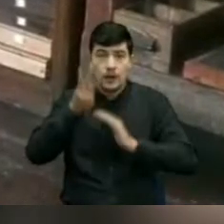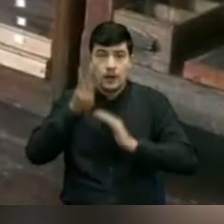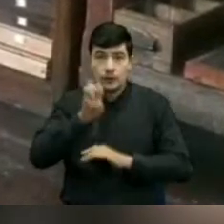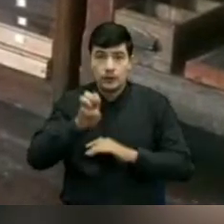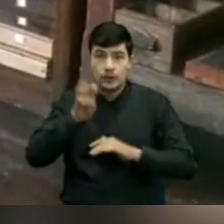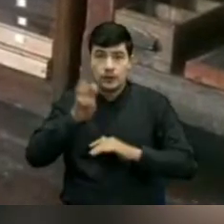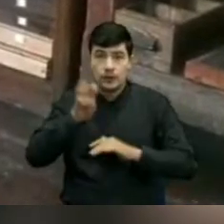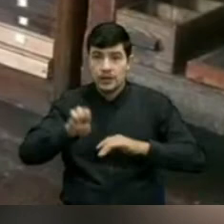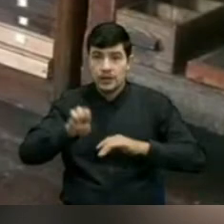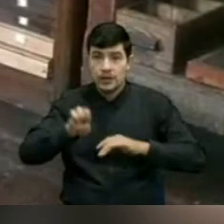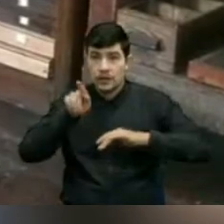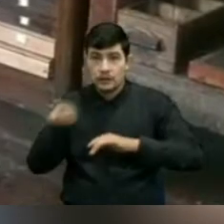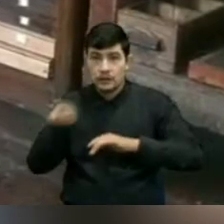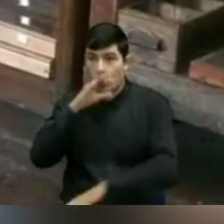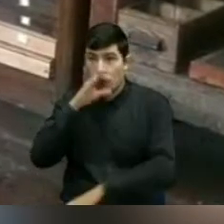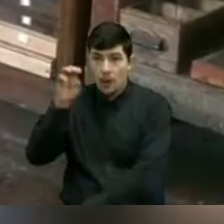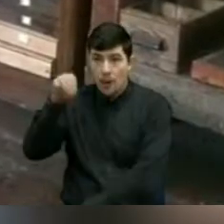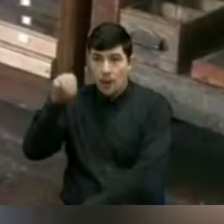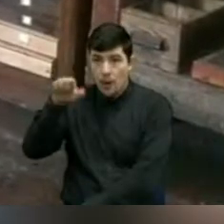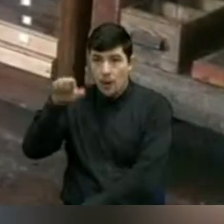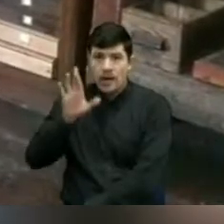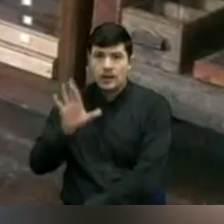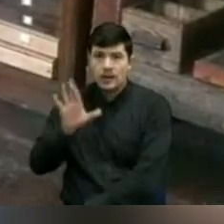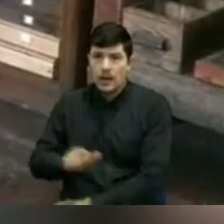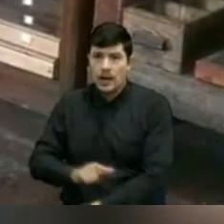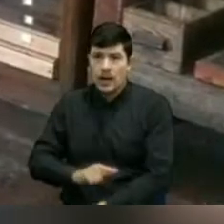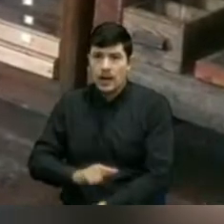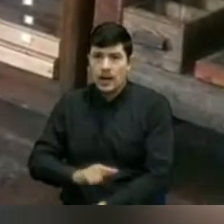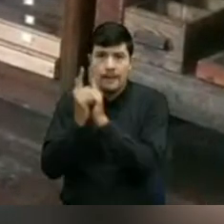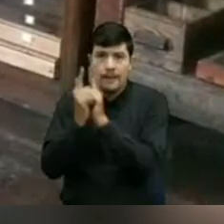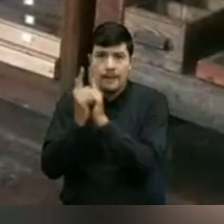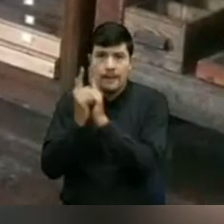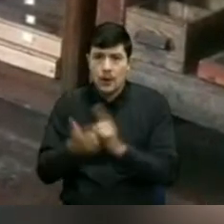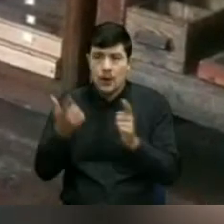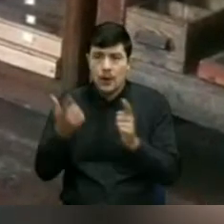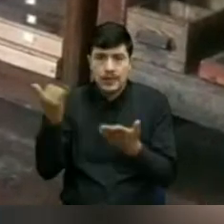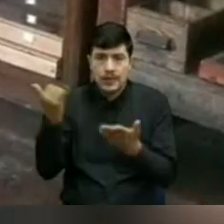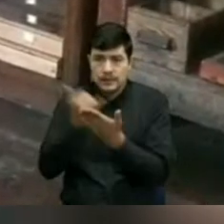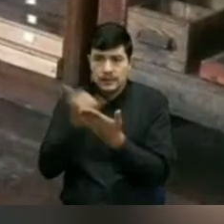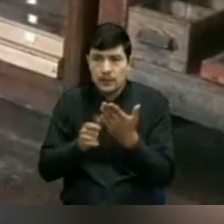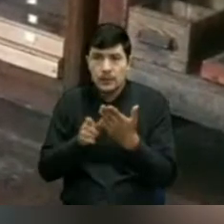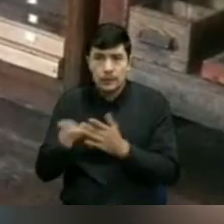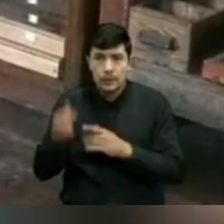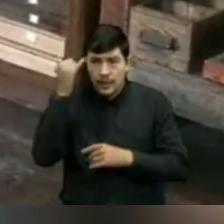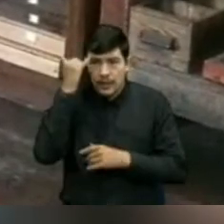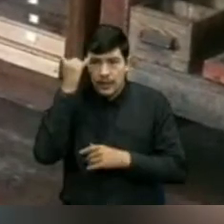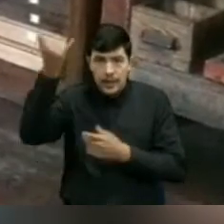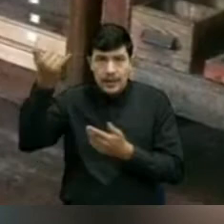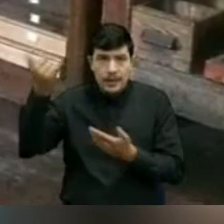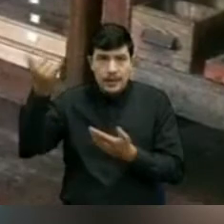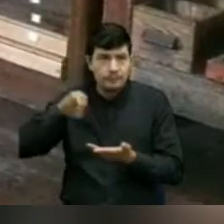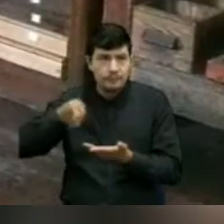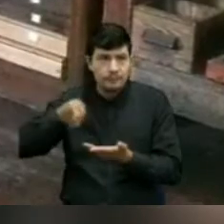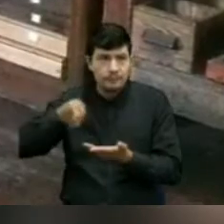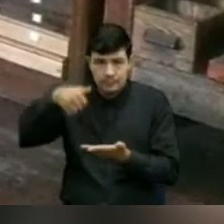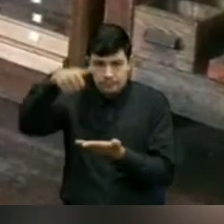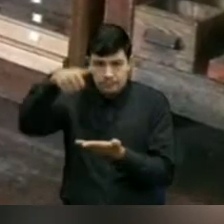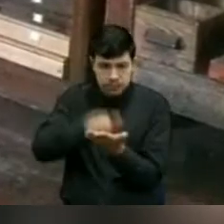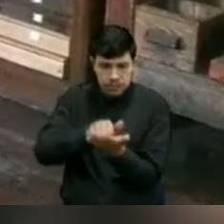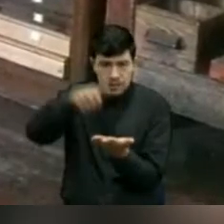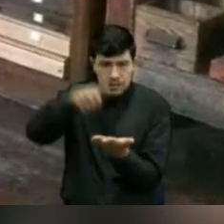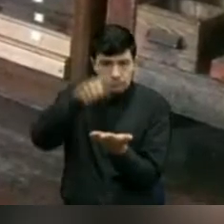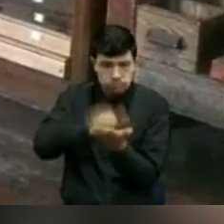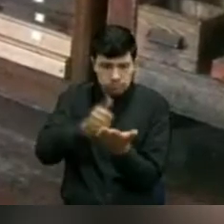Omar Mergenthaler revolucionó la prensa escrita gracias a su invento del linotipo. Ahora vamos hasta